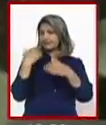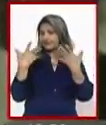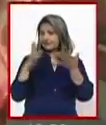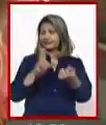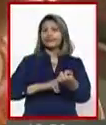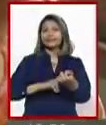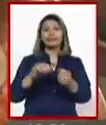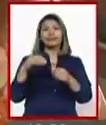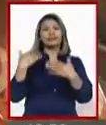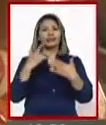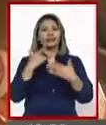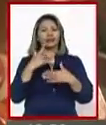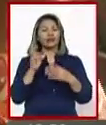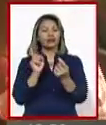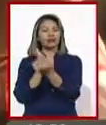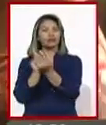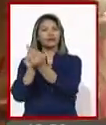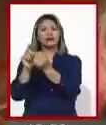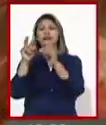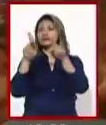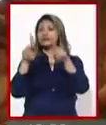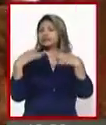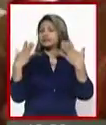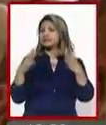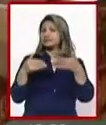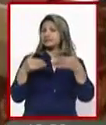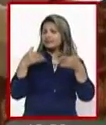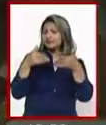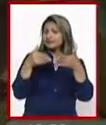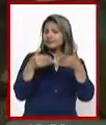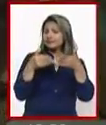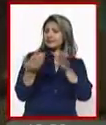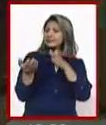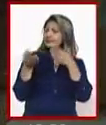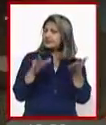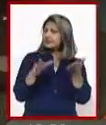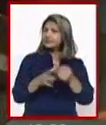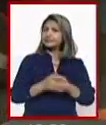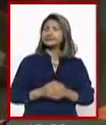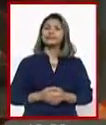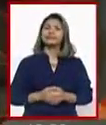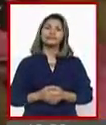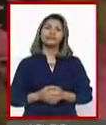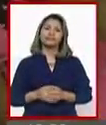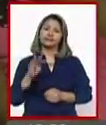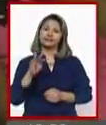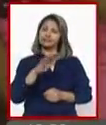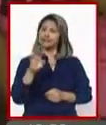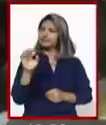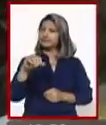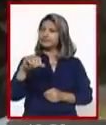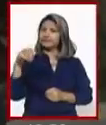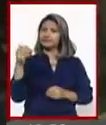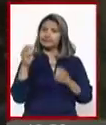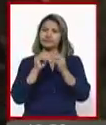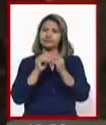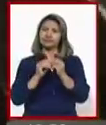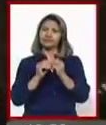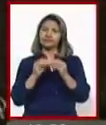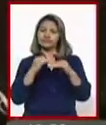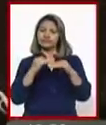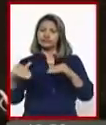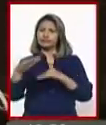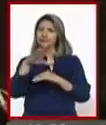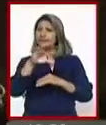diabéticos. Hemos encontrado a gente que ya está al borde de coma, ya por sobre unos 400 y otra persona arriba